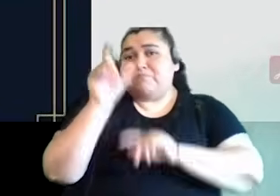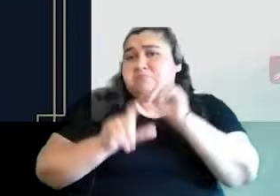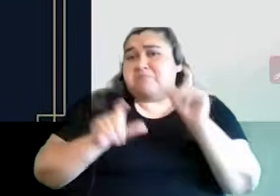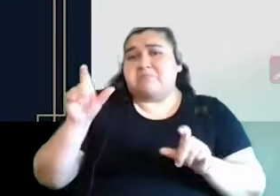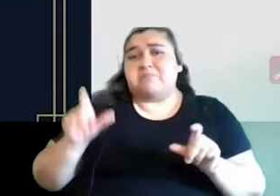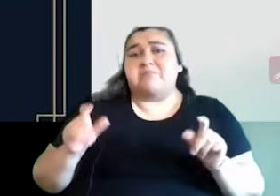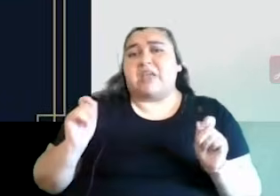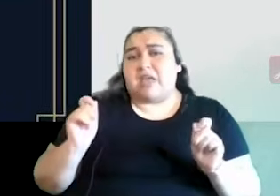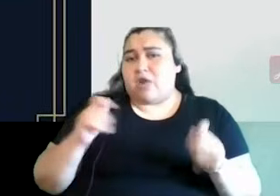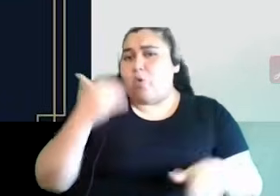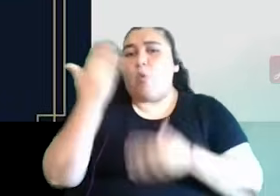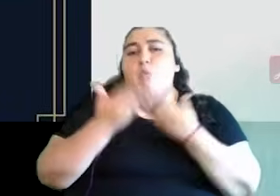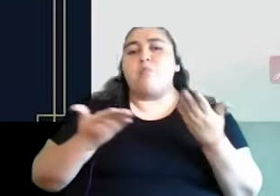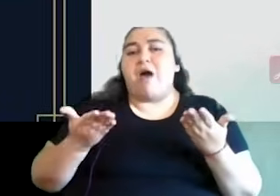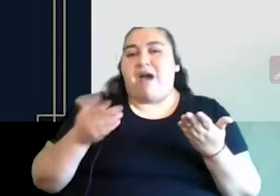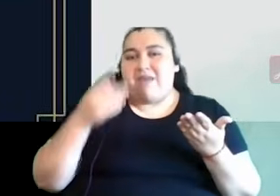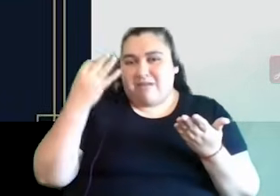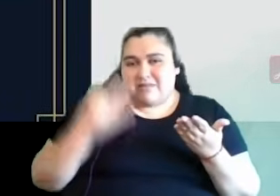individuales.